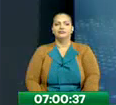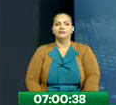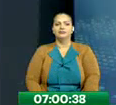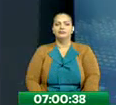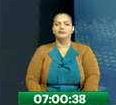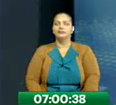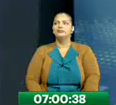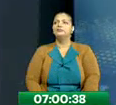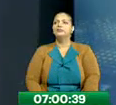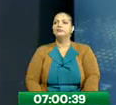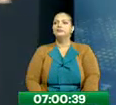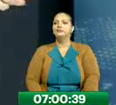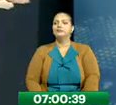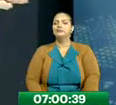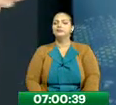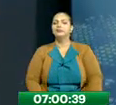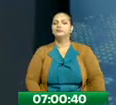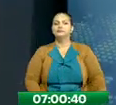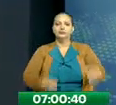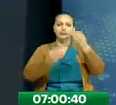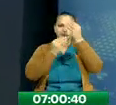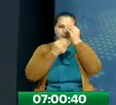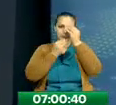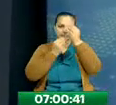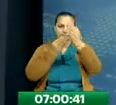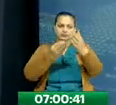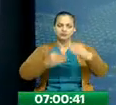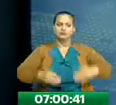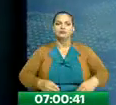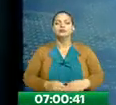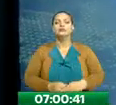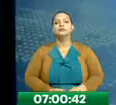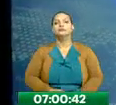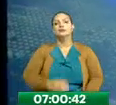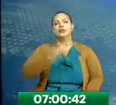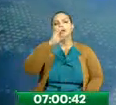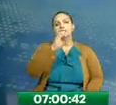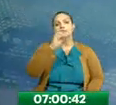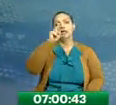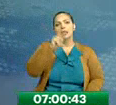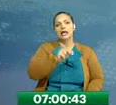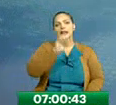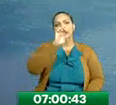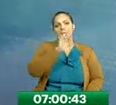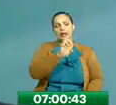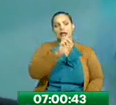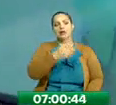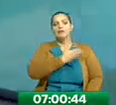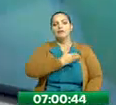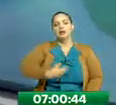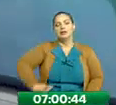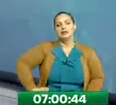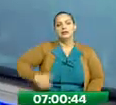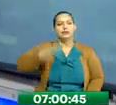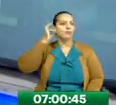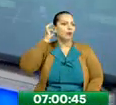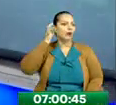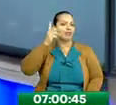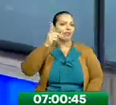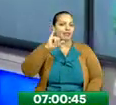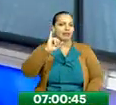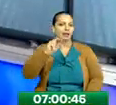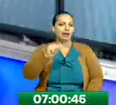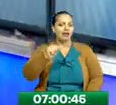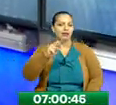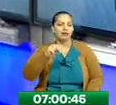de inmediato con información y quiero contarles que la presidenta del Consejo Nacional Electoral, Diana Atamaín, presentó sus pruebas